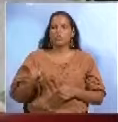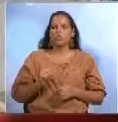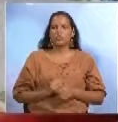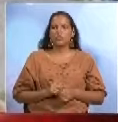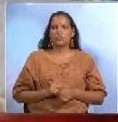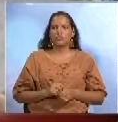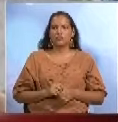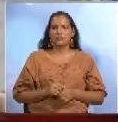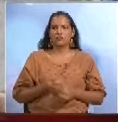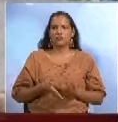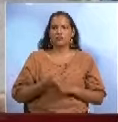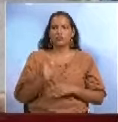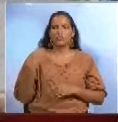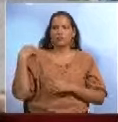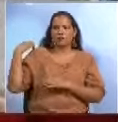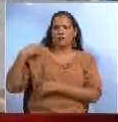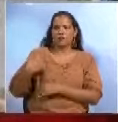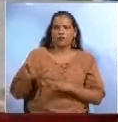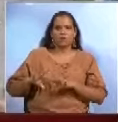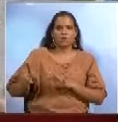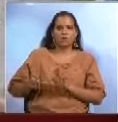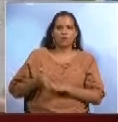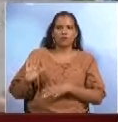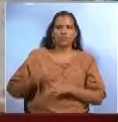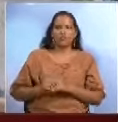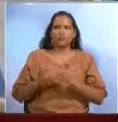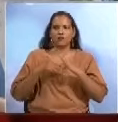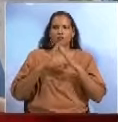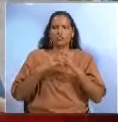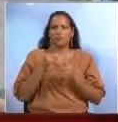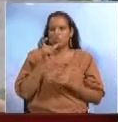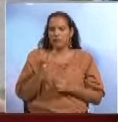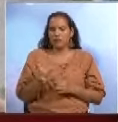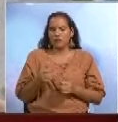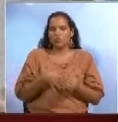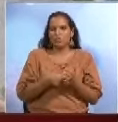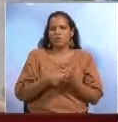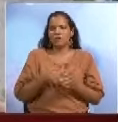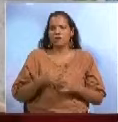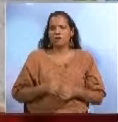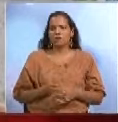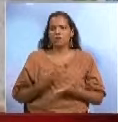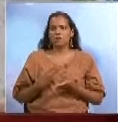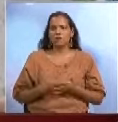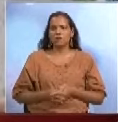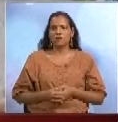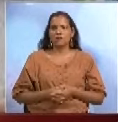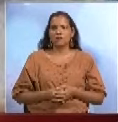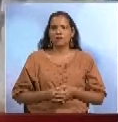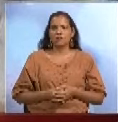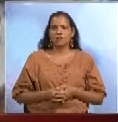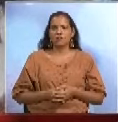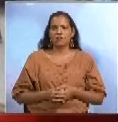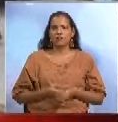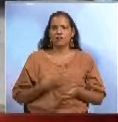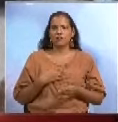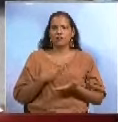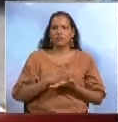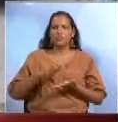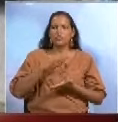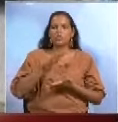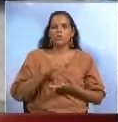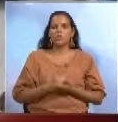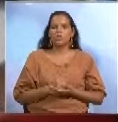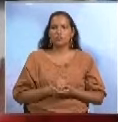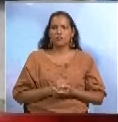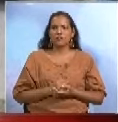¿Va? Y entonces arranchan cartera, ahí hay unas casas vacías, uno encuentra cédula, credenciales, entonces eso es lo que pedimos. El barrio se va a